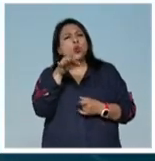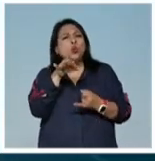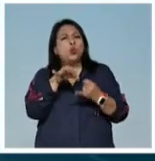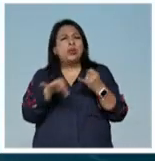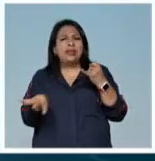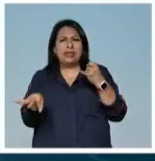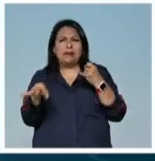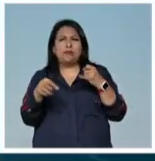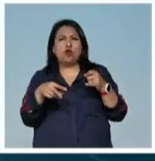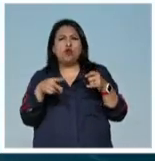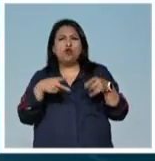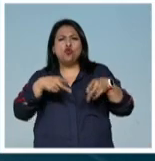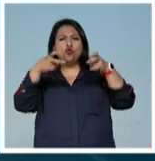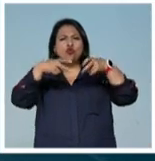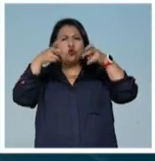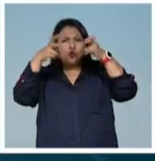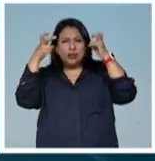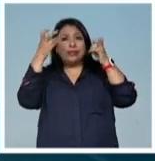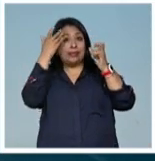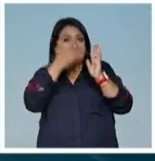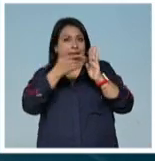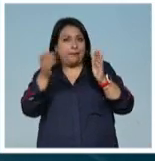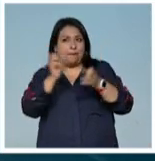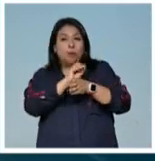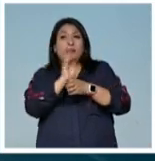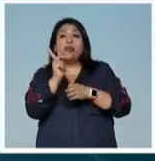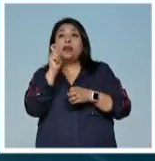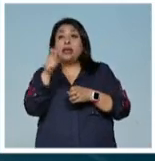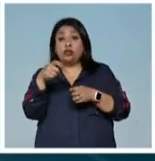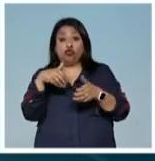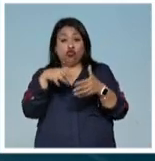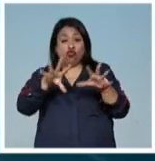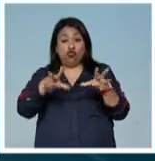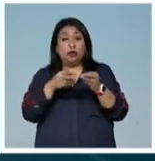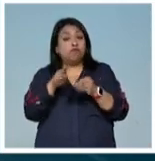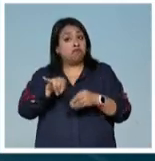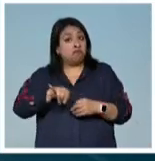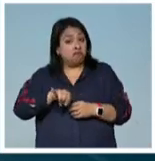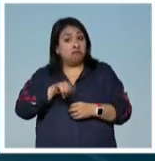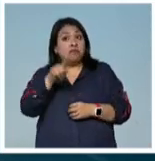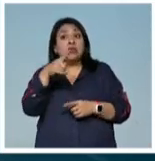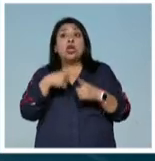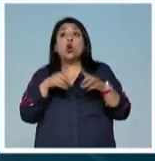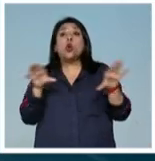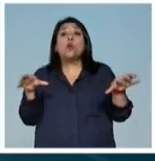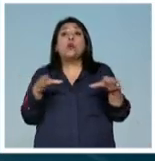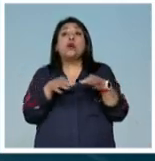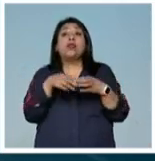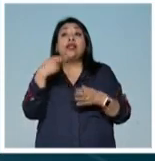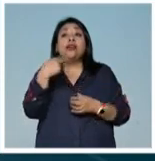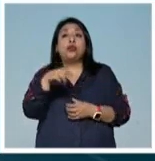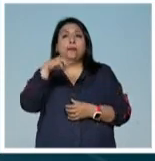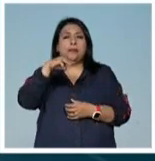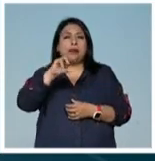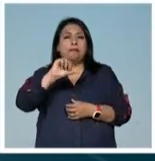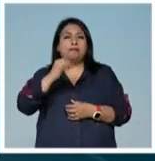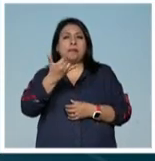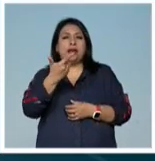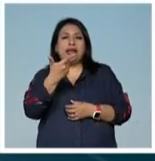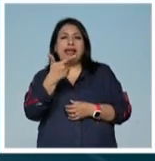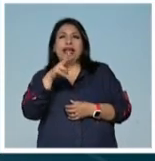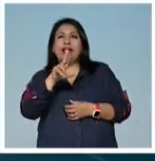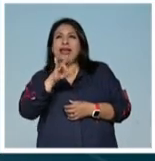se digitalizó durante la pandemia, es un acervo muy interesante de una comunidad que se llama Maguey Blanco.